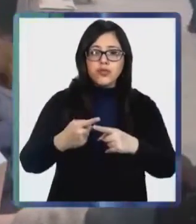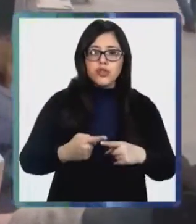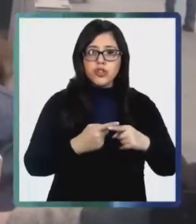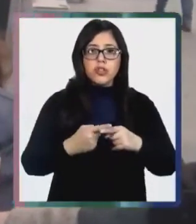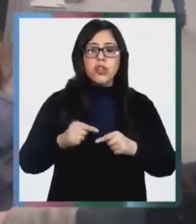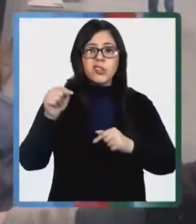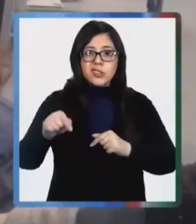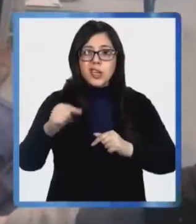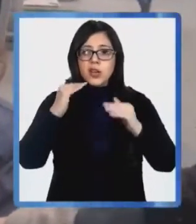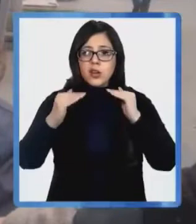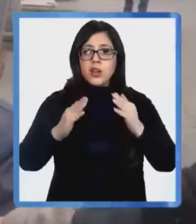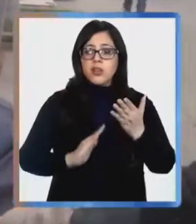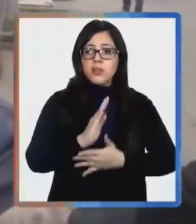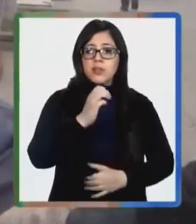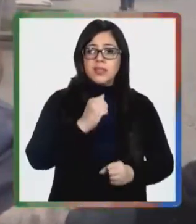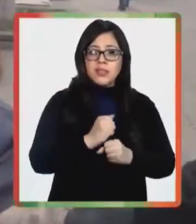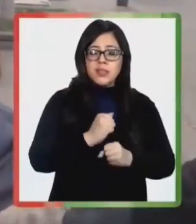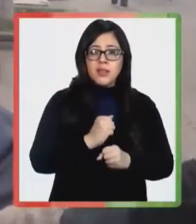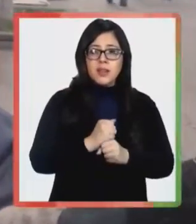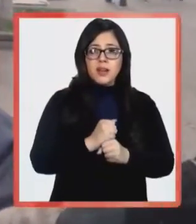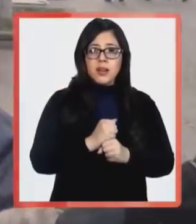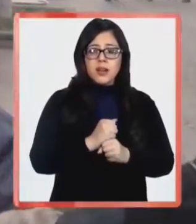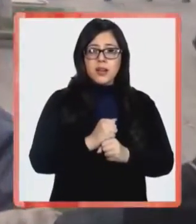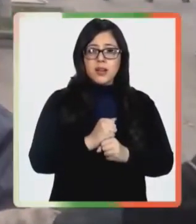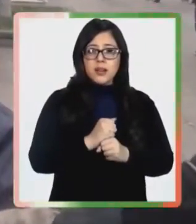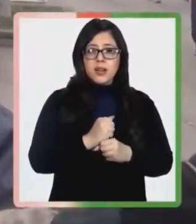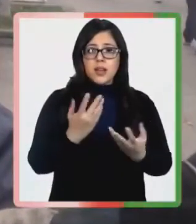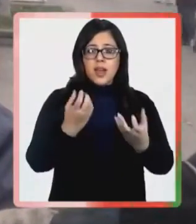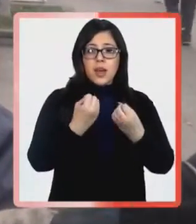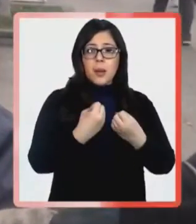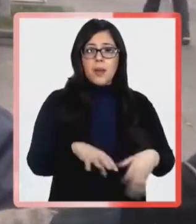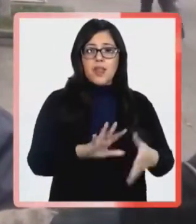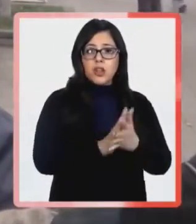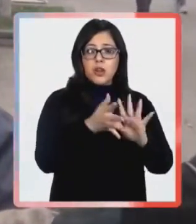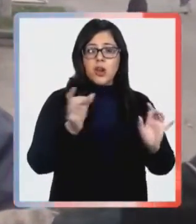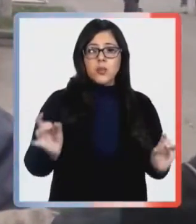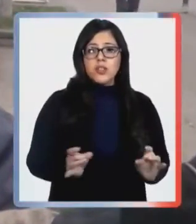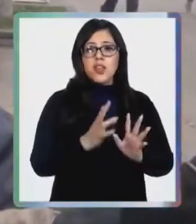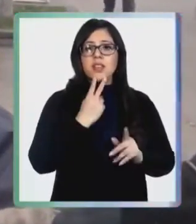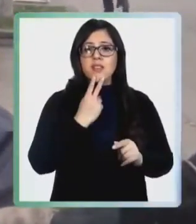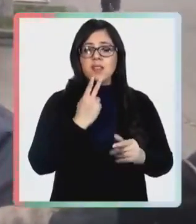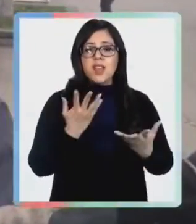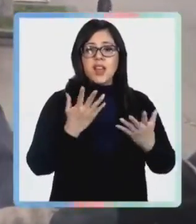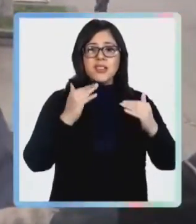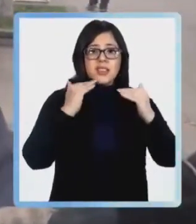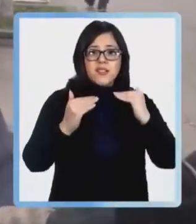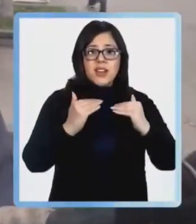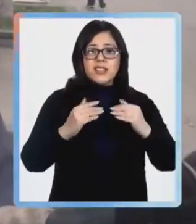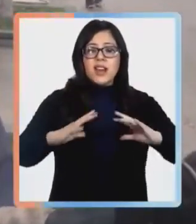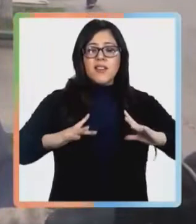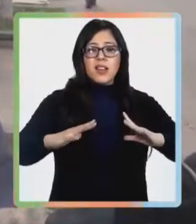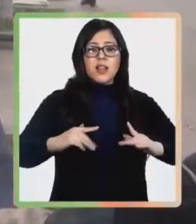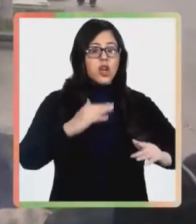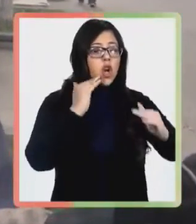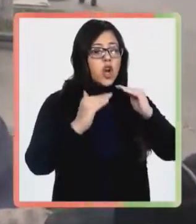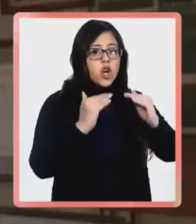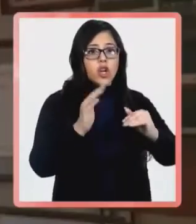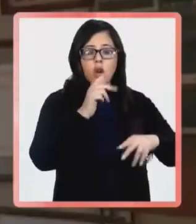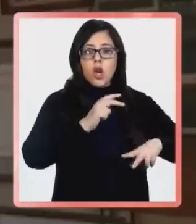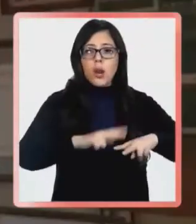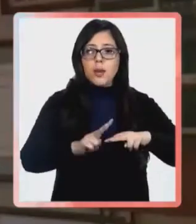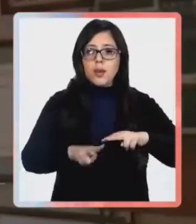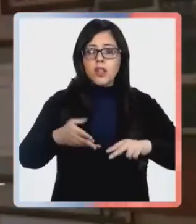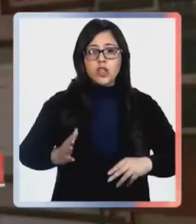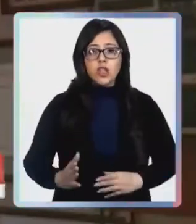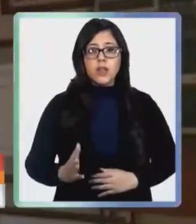sociales y precisamente los niños que empiezan a trabajar pierden todas las posibilidades de vivir una infancia feliz los